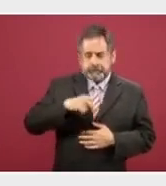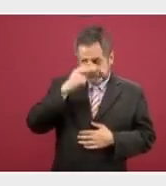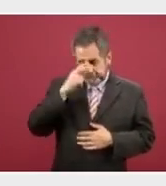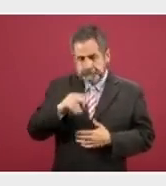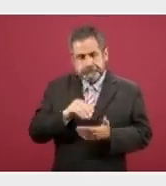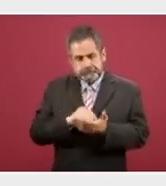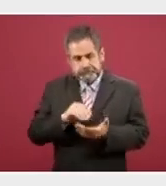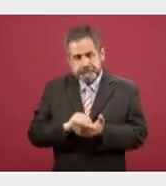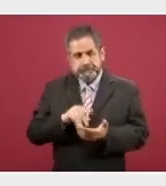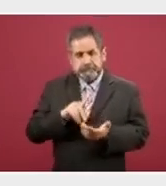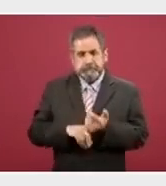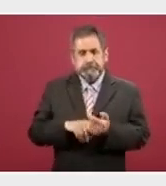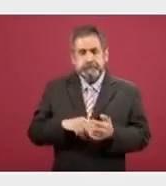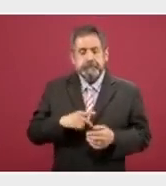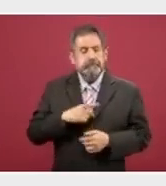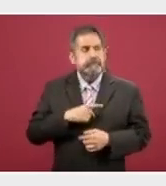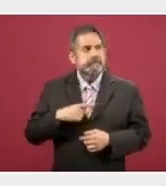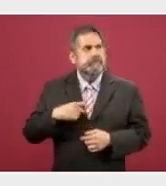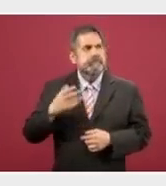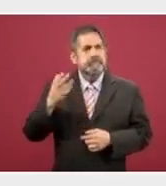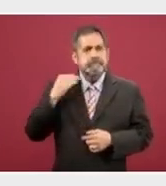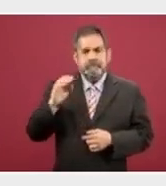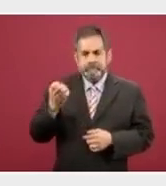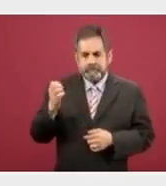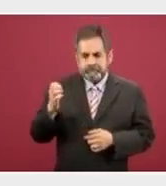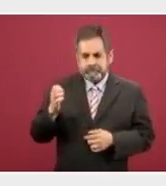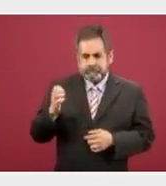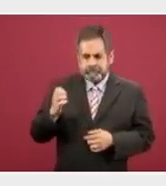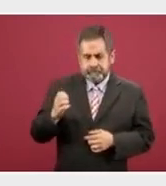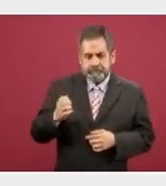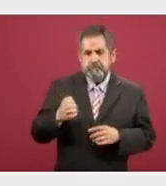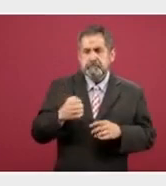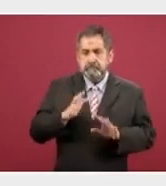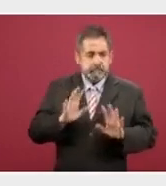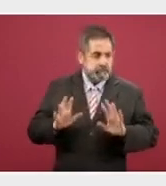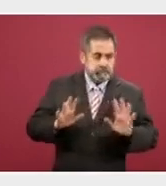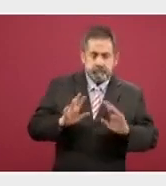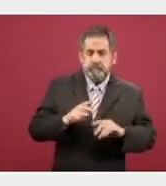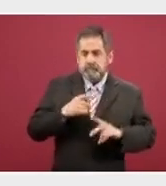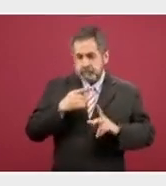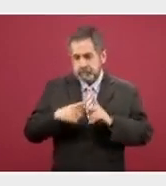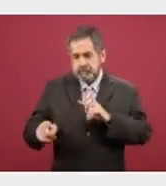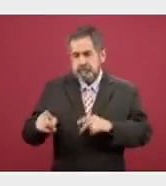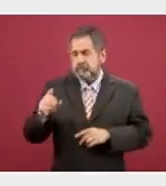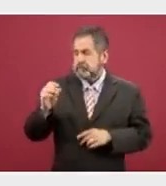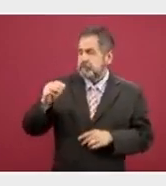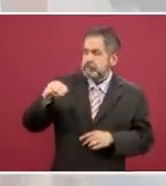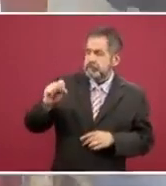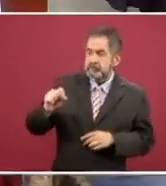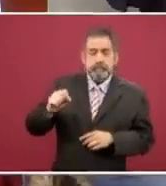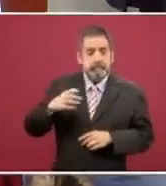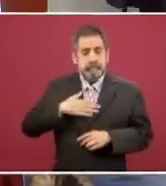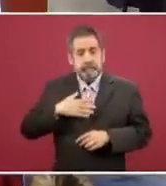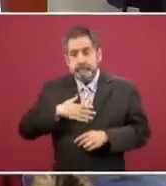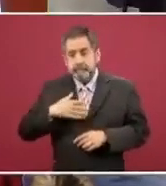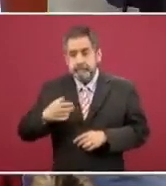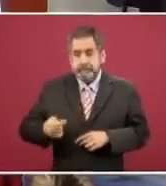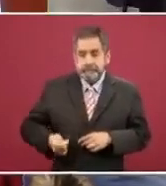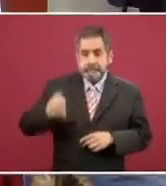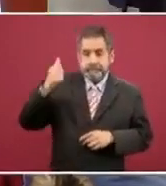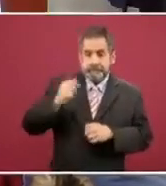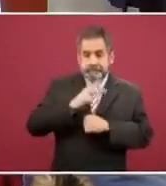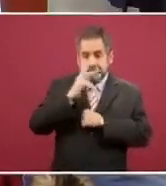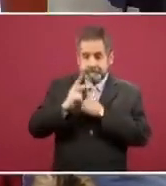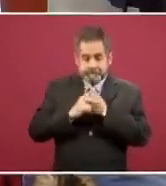llevamos, desde la mitad de enero, fuimos, ya hemos dicho, lo ha dicho la OMS, el primer país que tuvo una